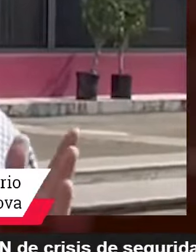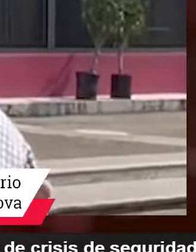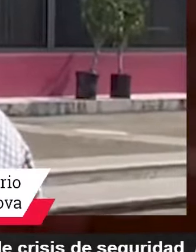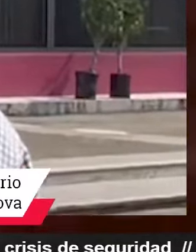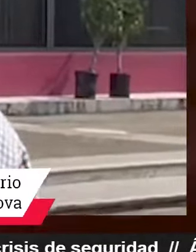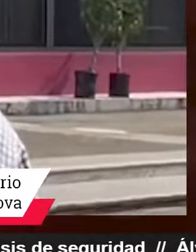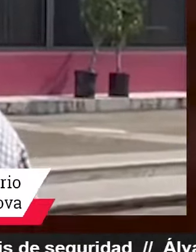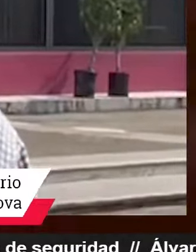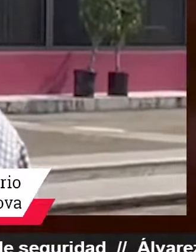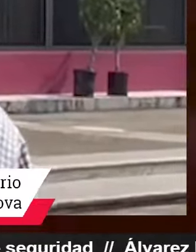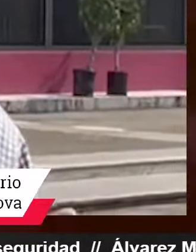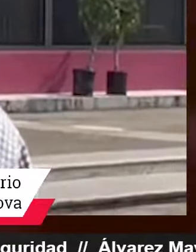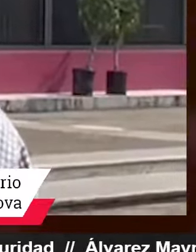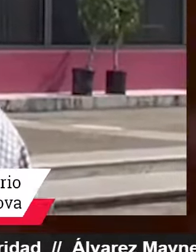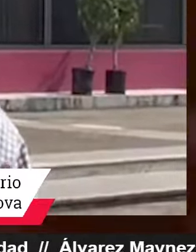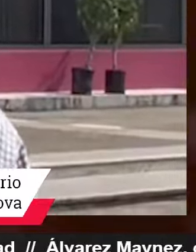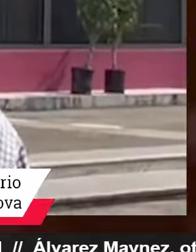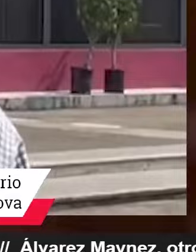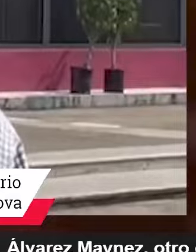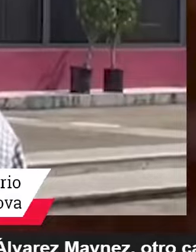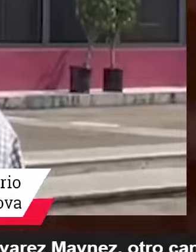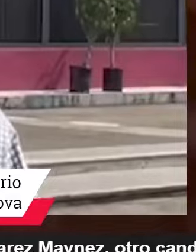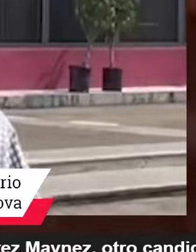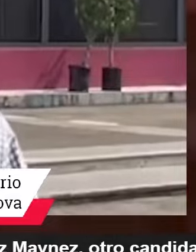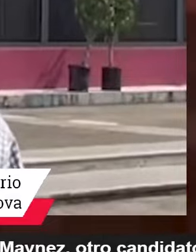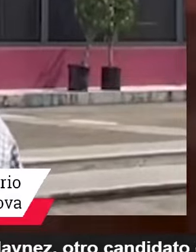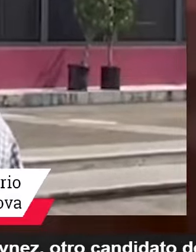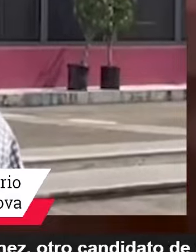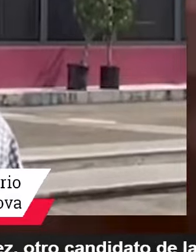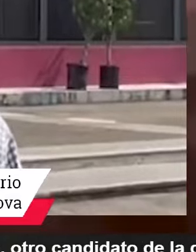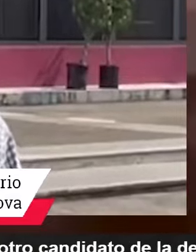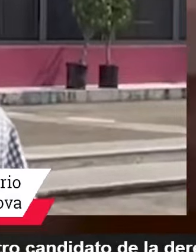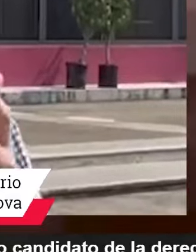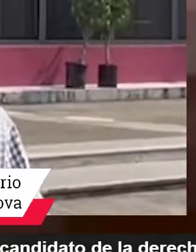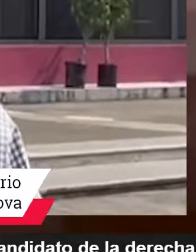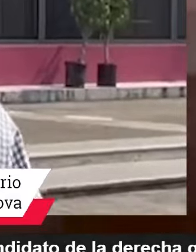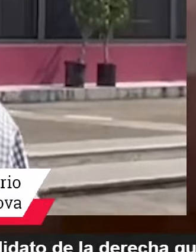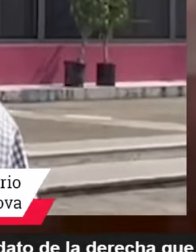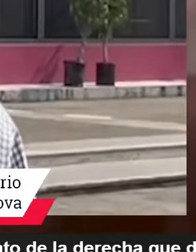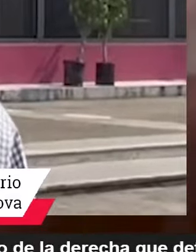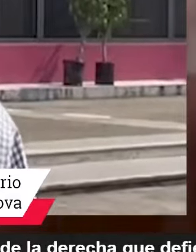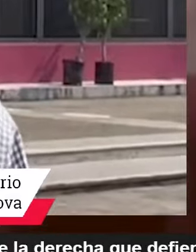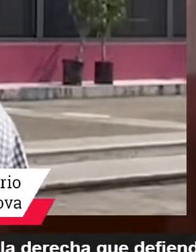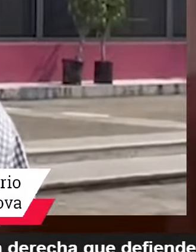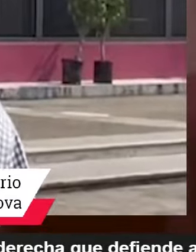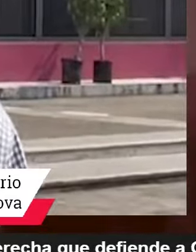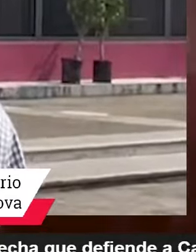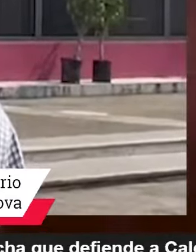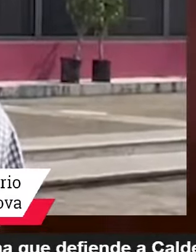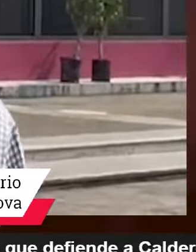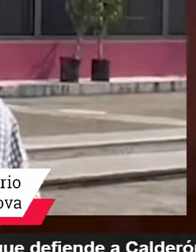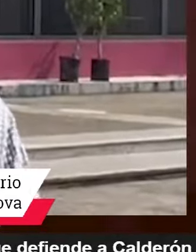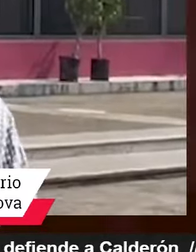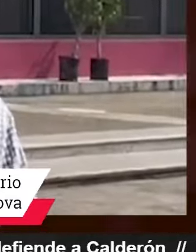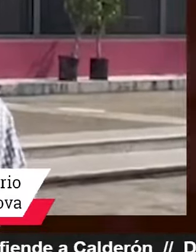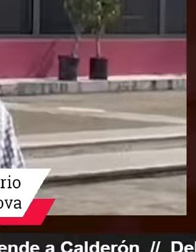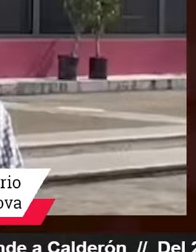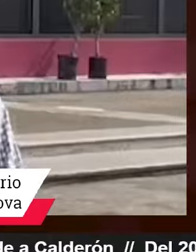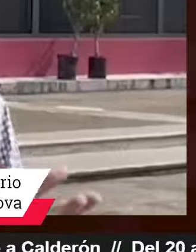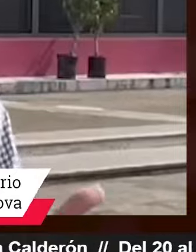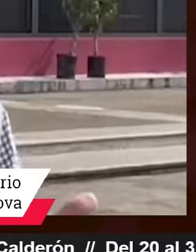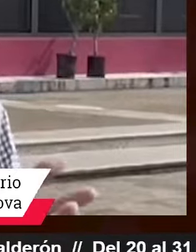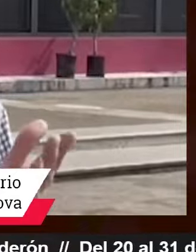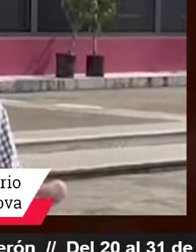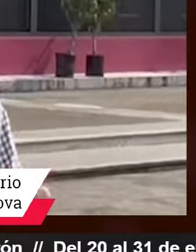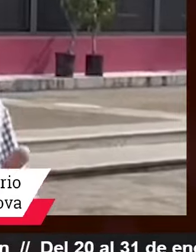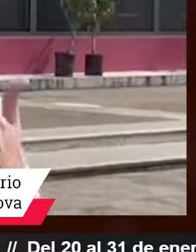defendiendo a Lorenzo Córdoba vianelo es decir toda una circunstancia en la cual